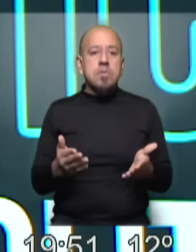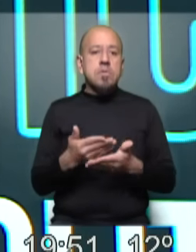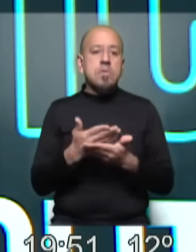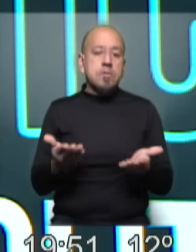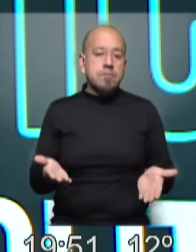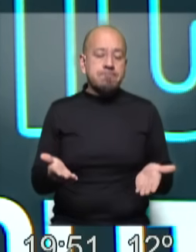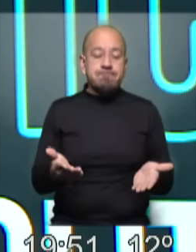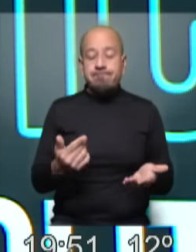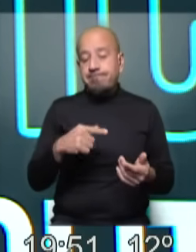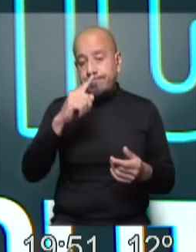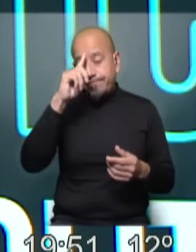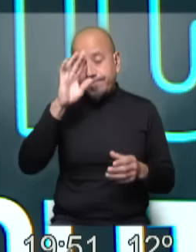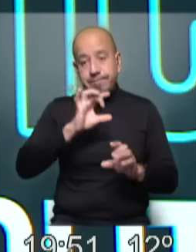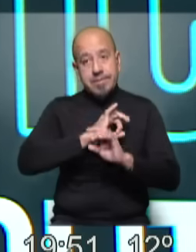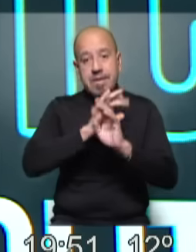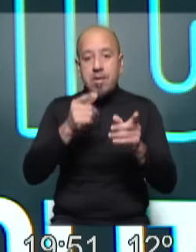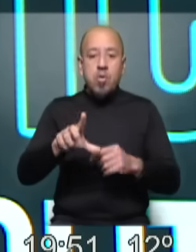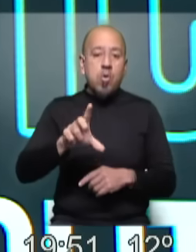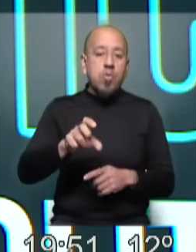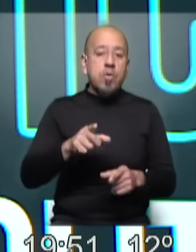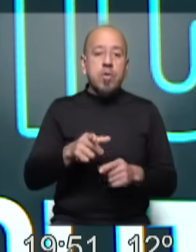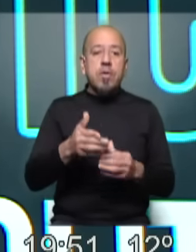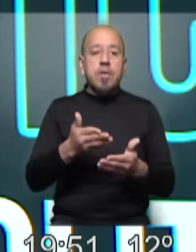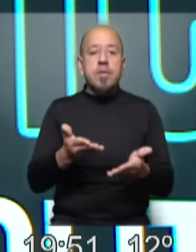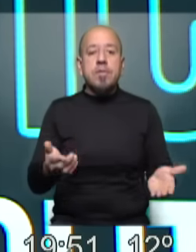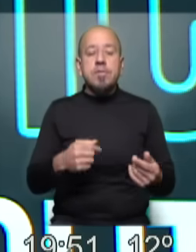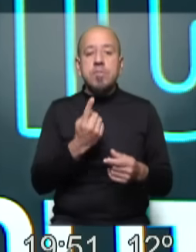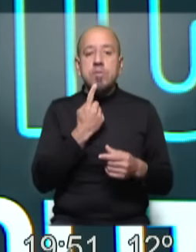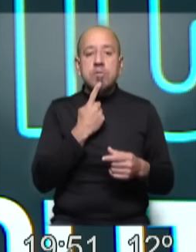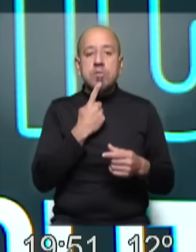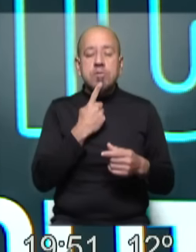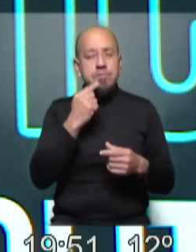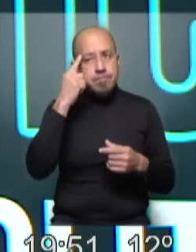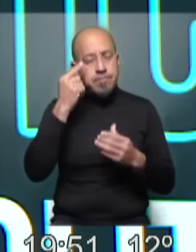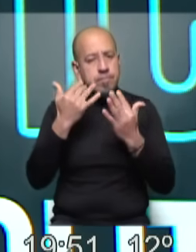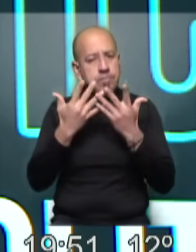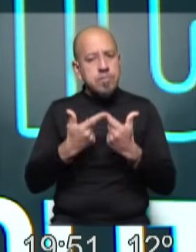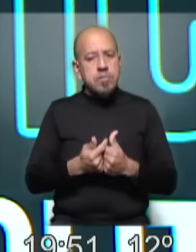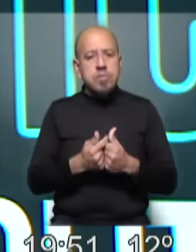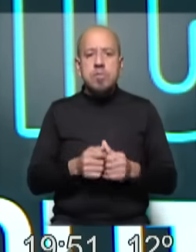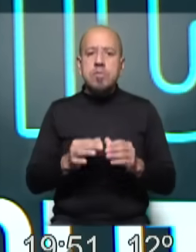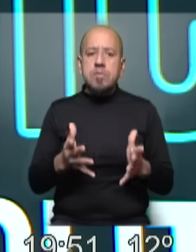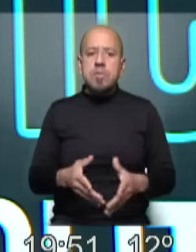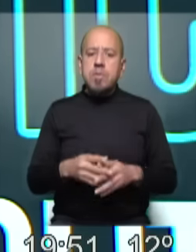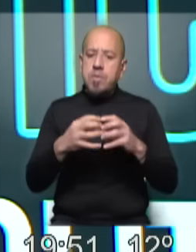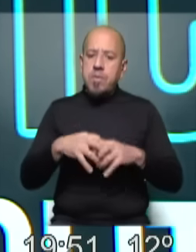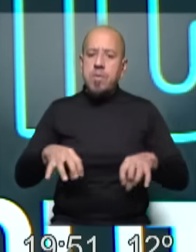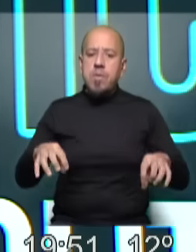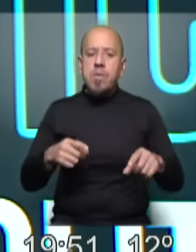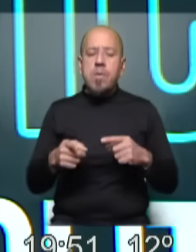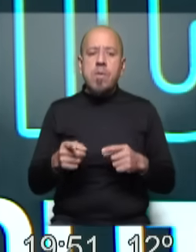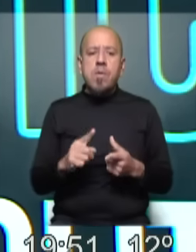claro por dónde ir eh creo que des el punto de vista eh político y estratégico debe tratar de separar y no mezclar